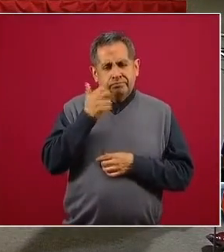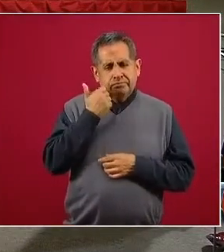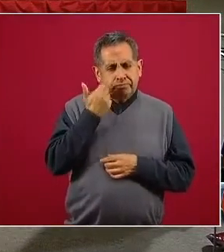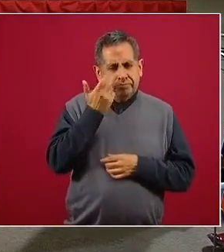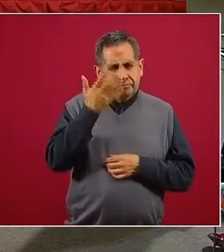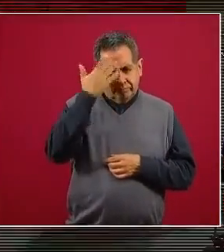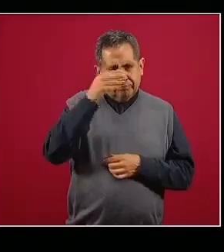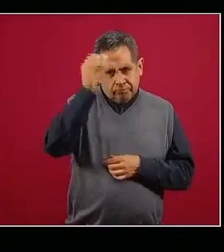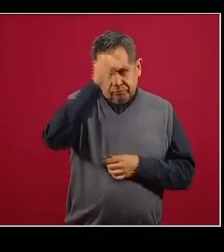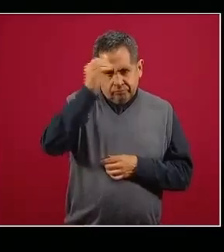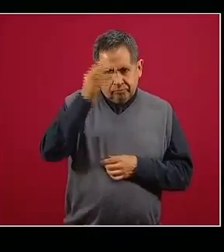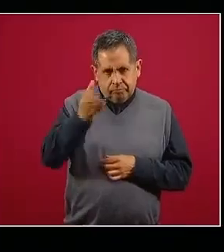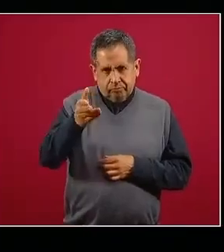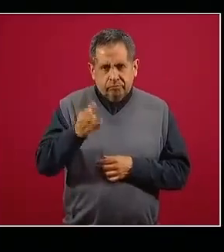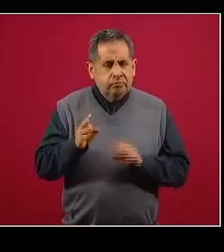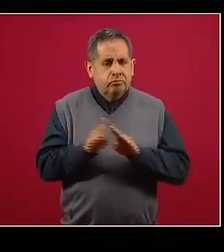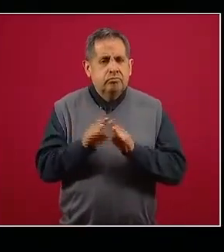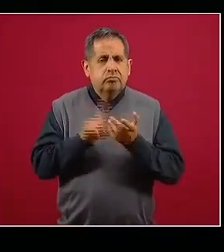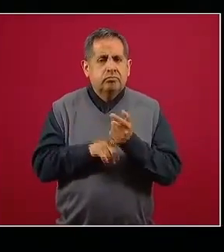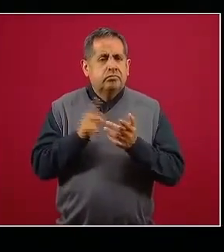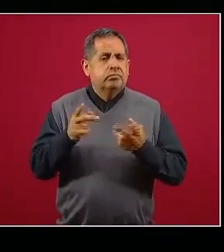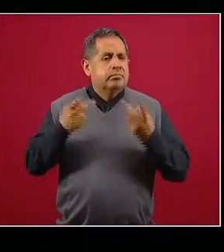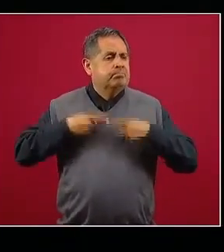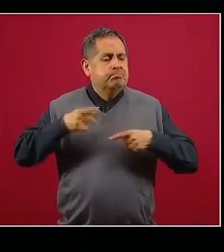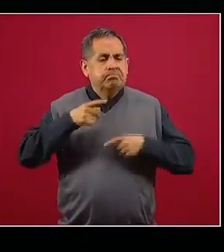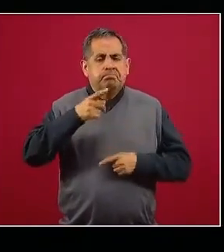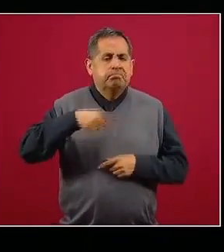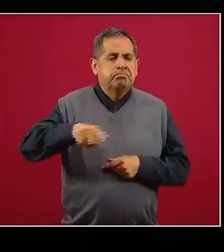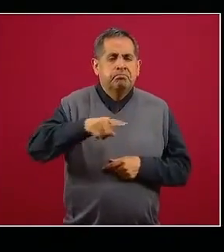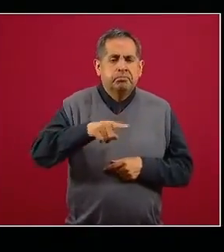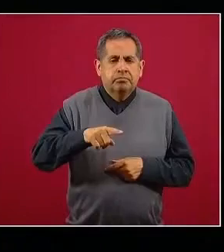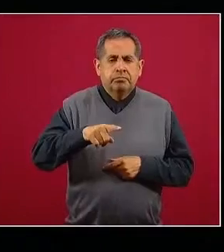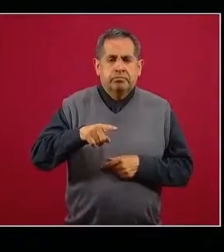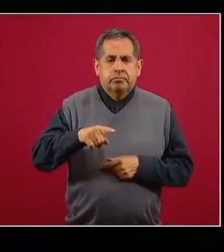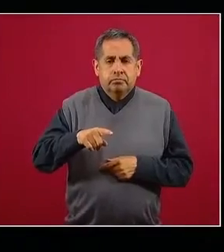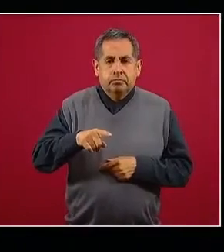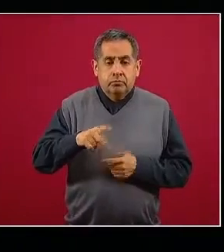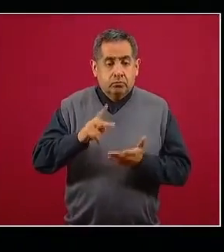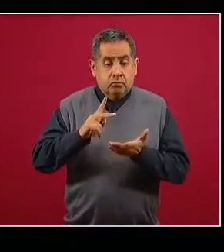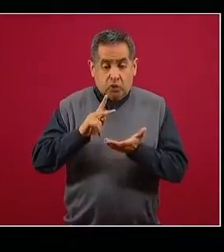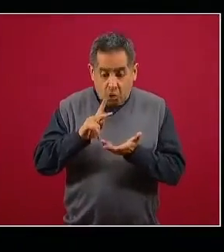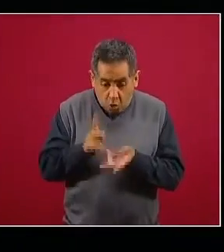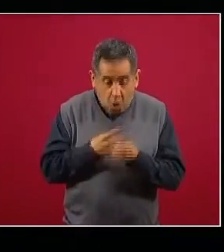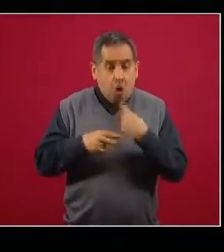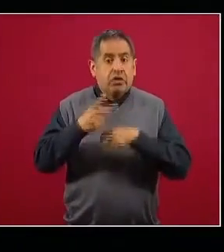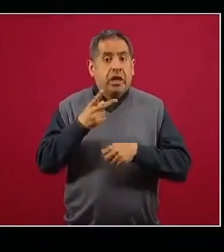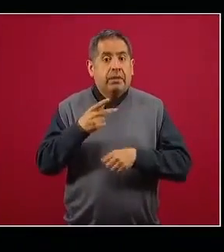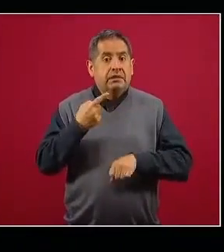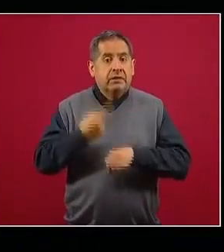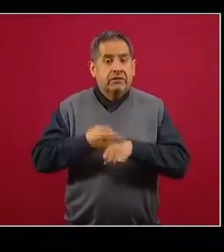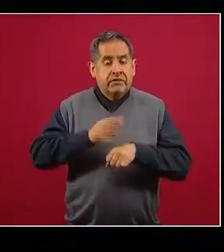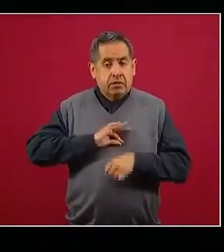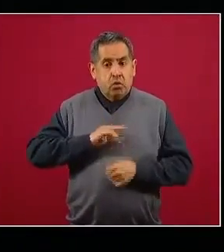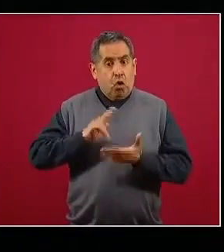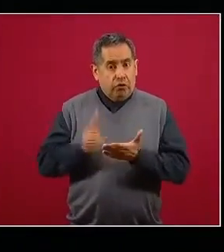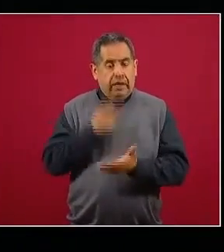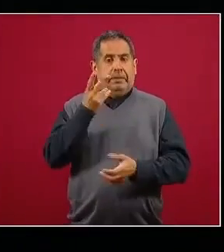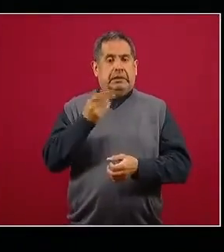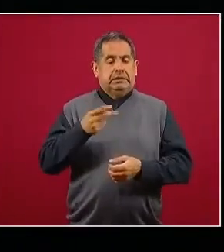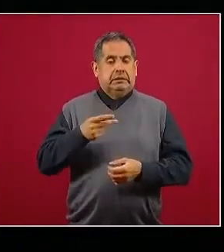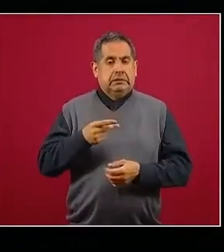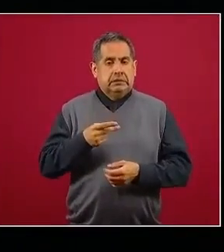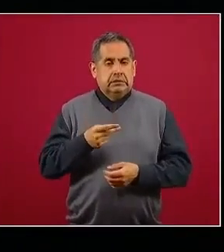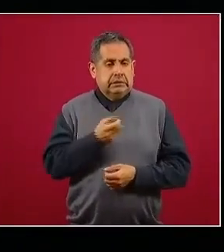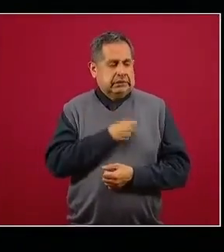opinión sobre esta que se ha dado a conocer de las personas que están siendo, que se han reinfectado.